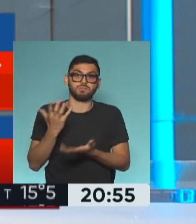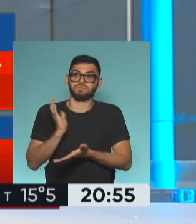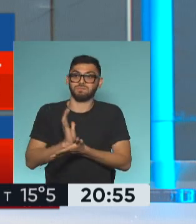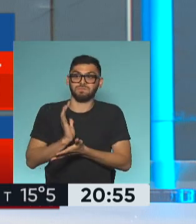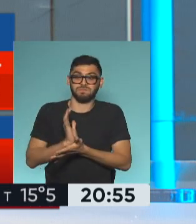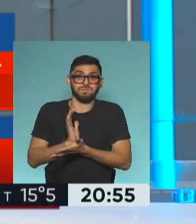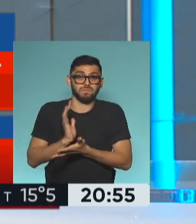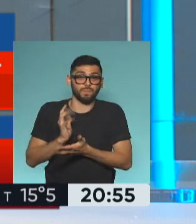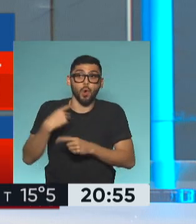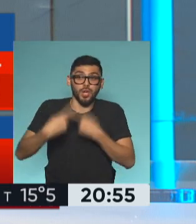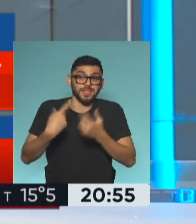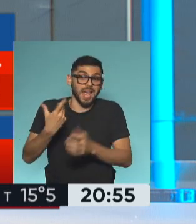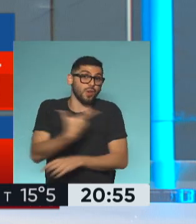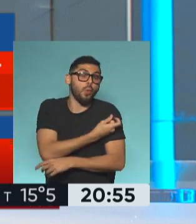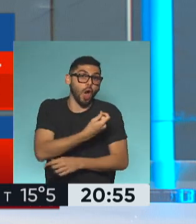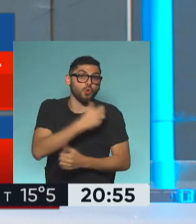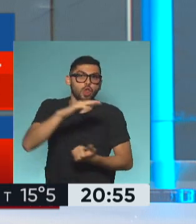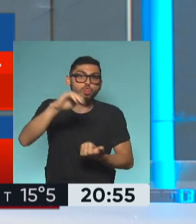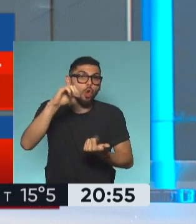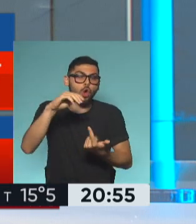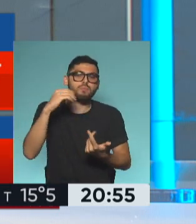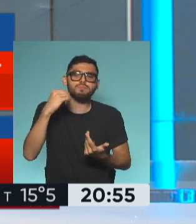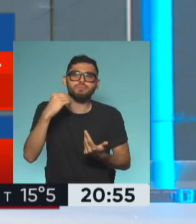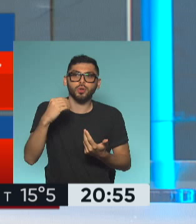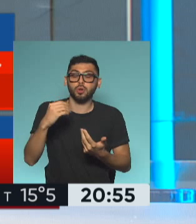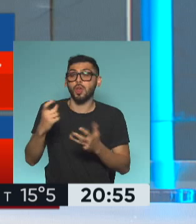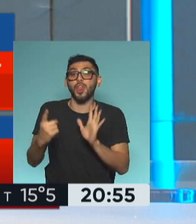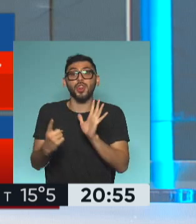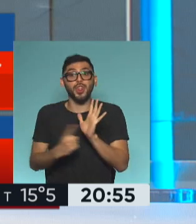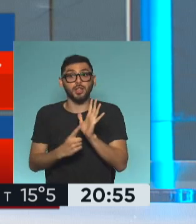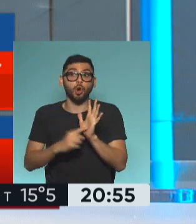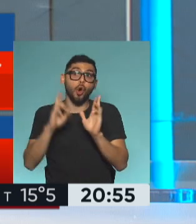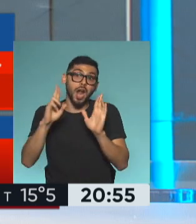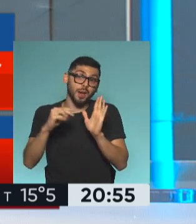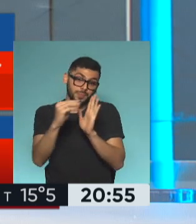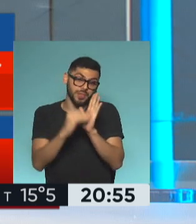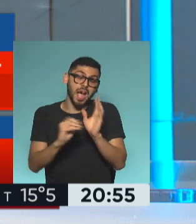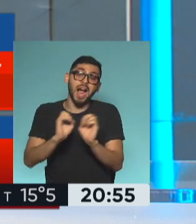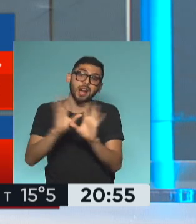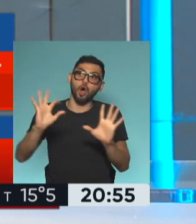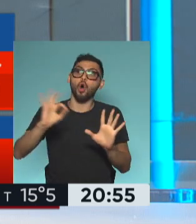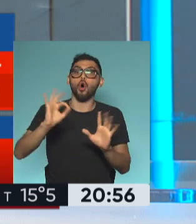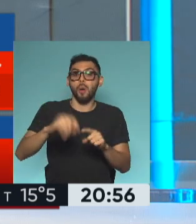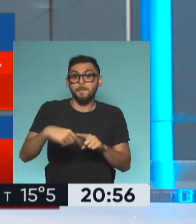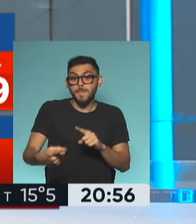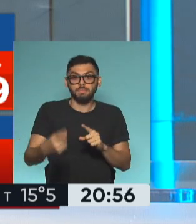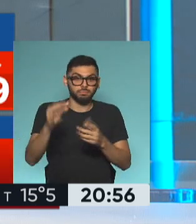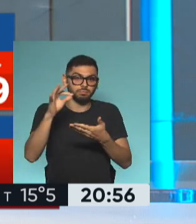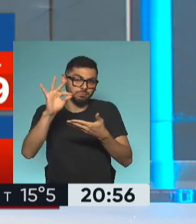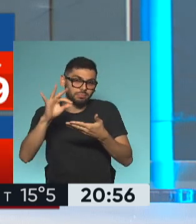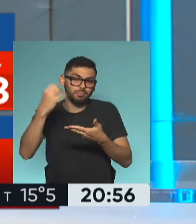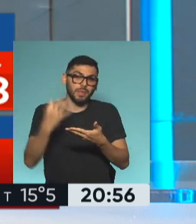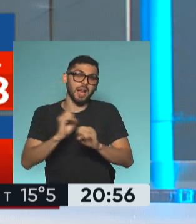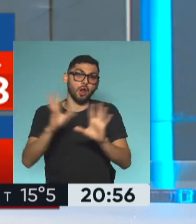seguir aplicando vacunas. Espero que en el decreto eso quede más o menos claro, o que mañana de alguna forma se termine de especificar para llevar